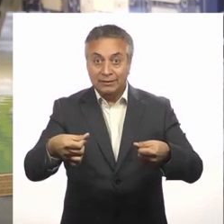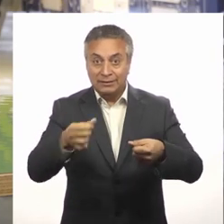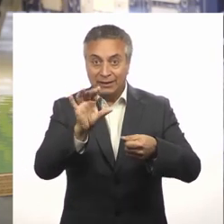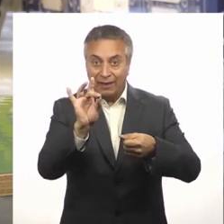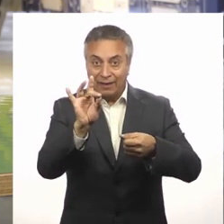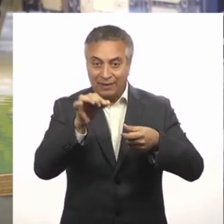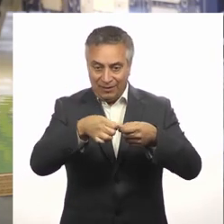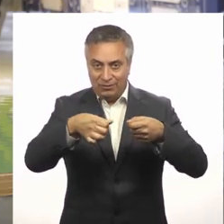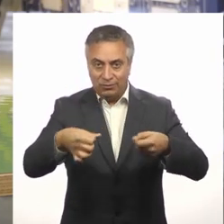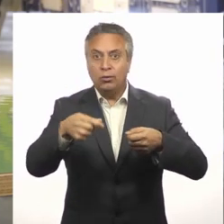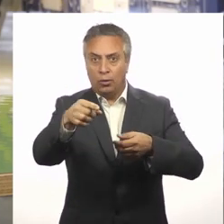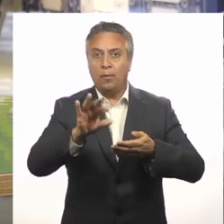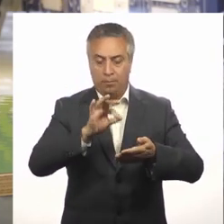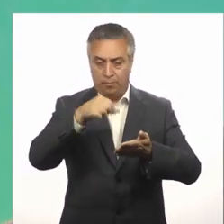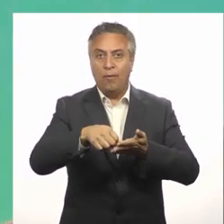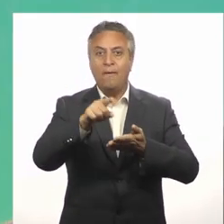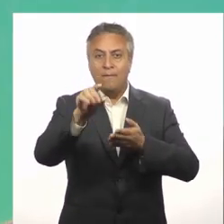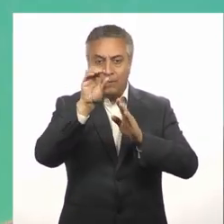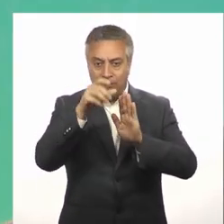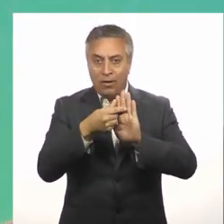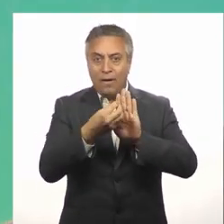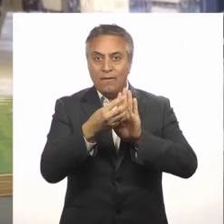y la van a pegar en el flash del celular.